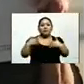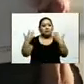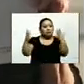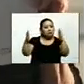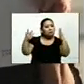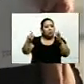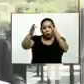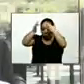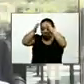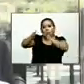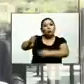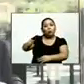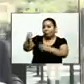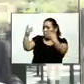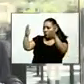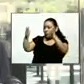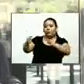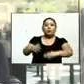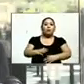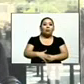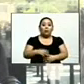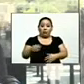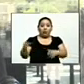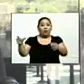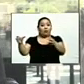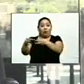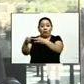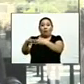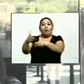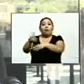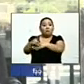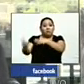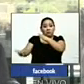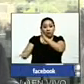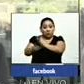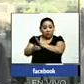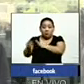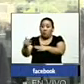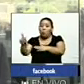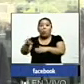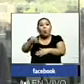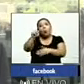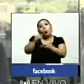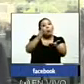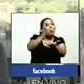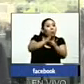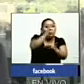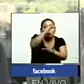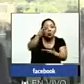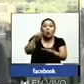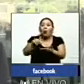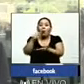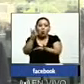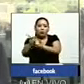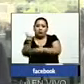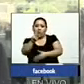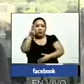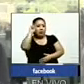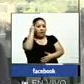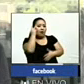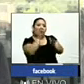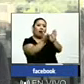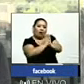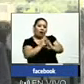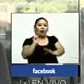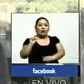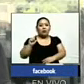celebraron la decisión del juez. El Congreso dejó en claro que simplemente pasar por otro país no era una base para negarle asilo a alguien, que si quería